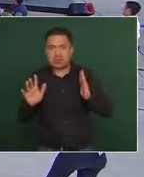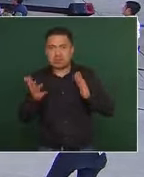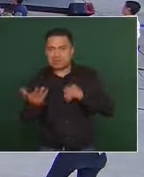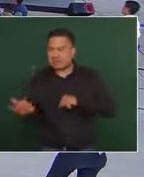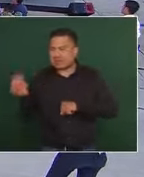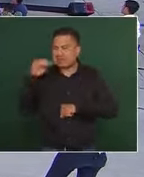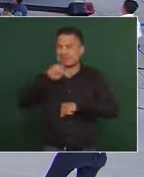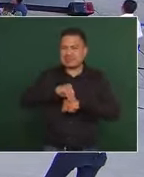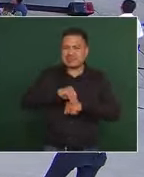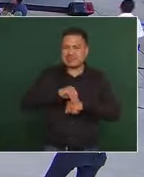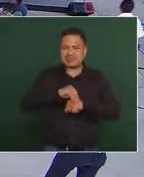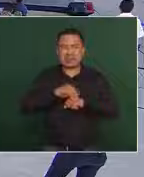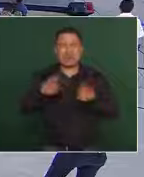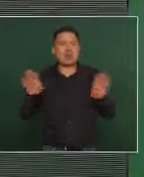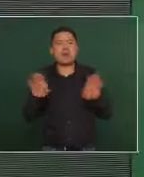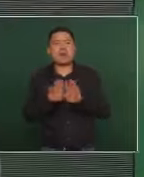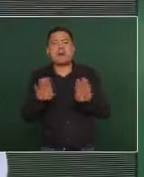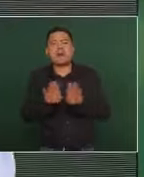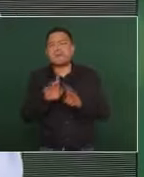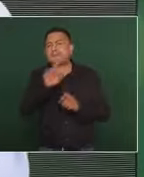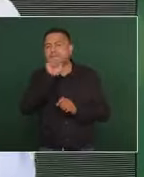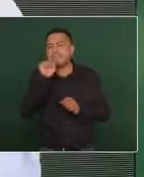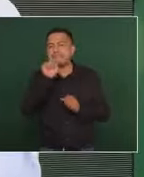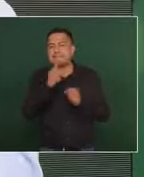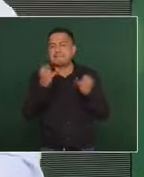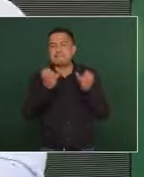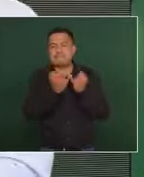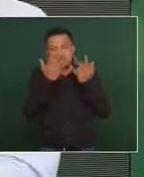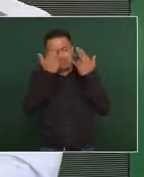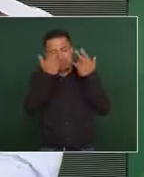encumbran, y cómo también pueden destruir